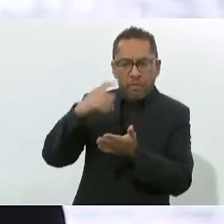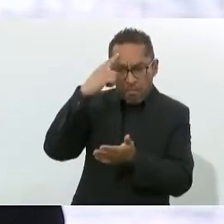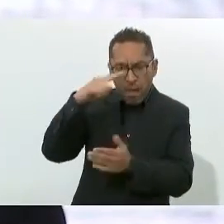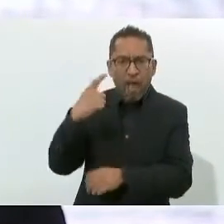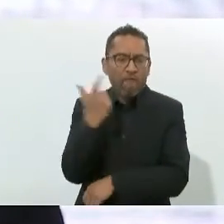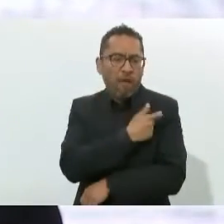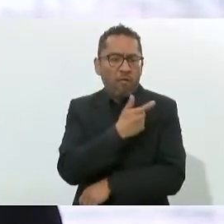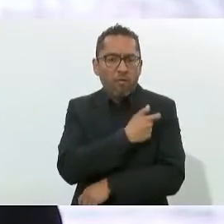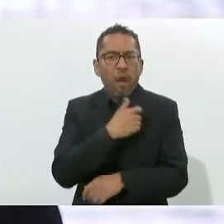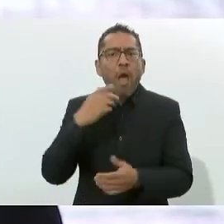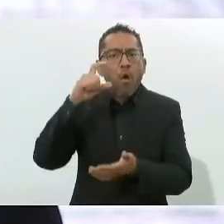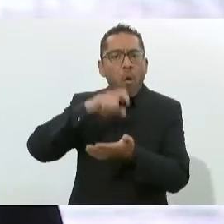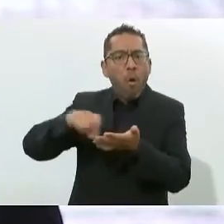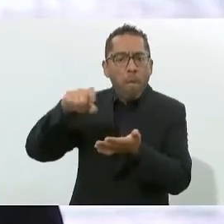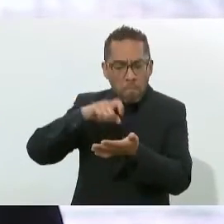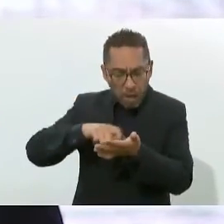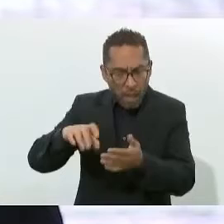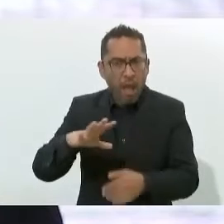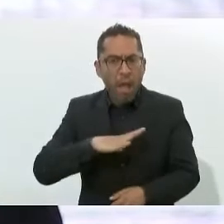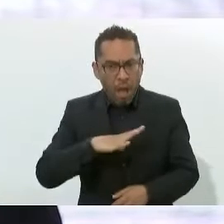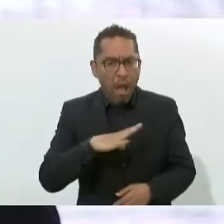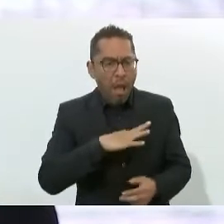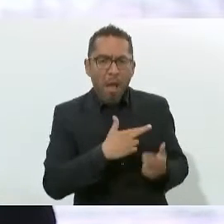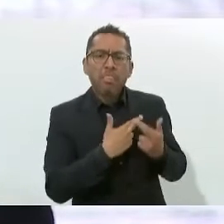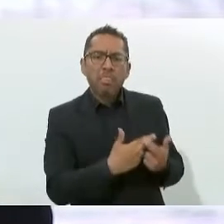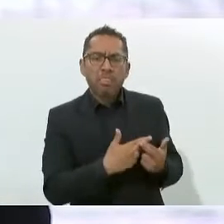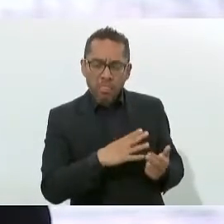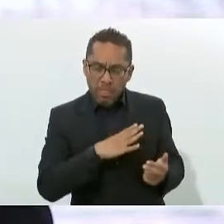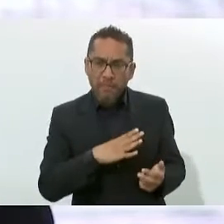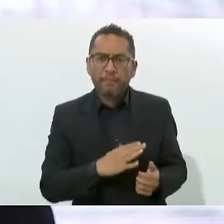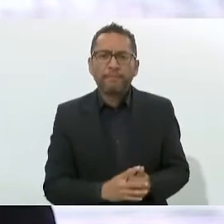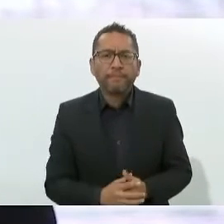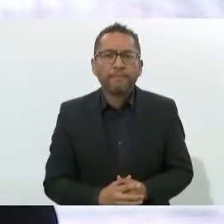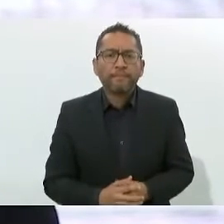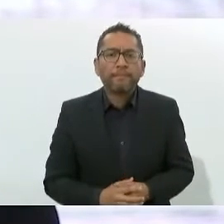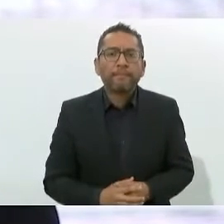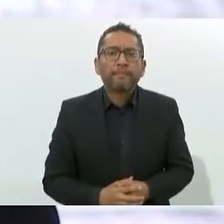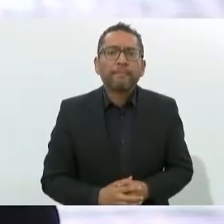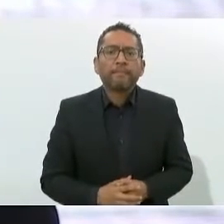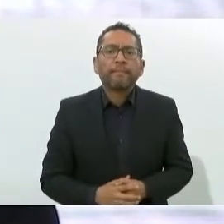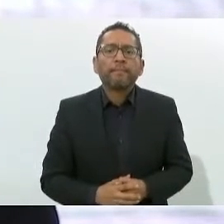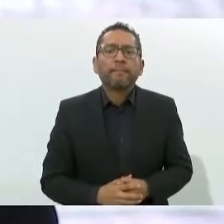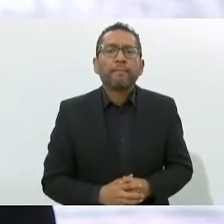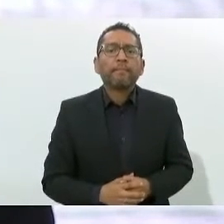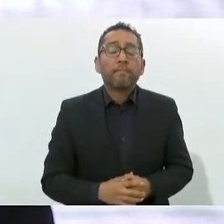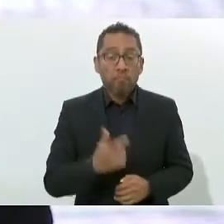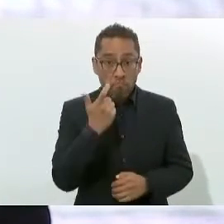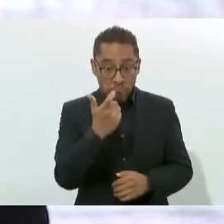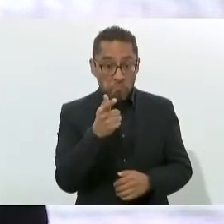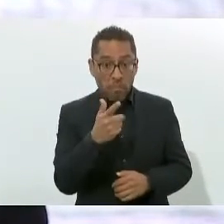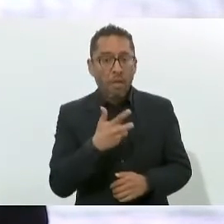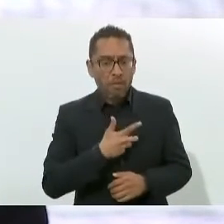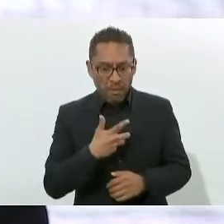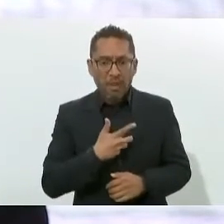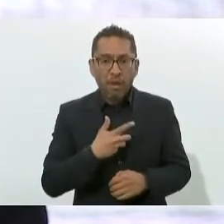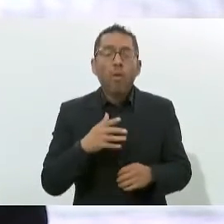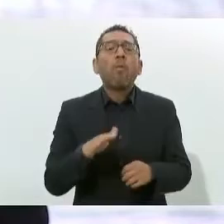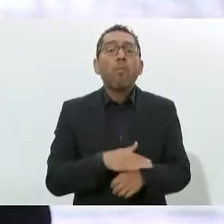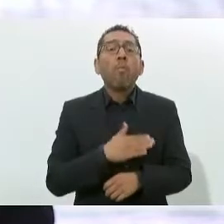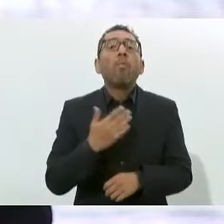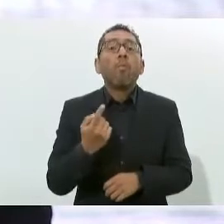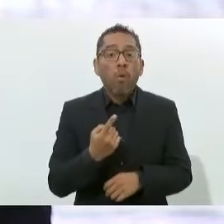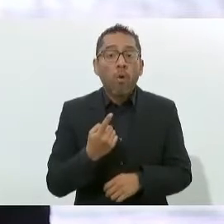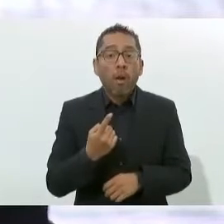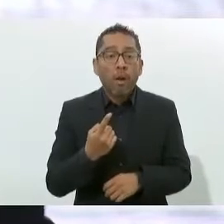vacunas. Tenemos esos recursos porque se han manejado